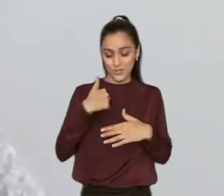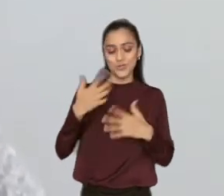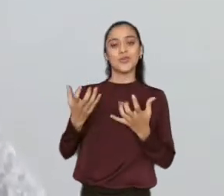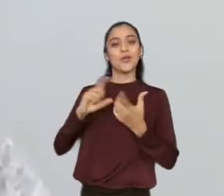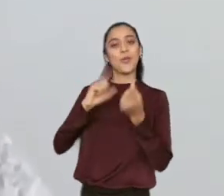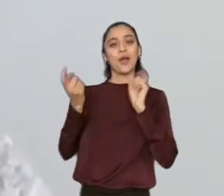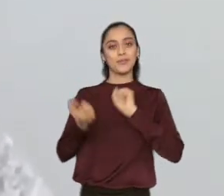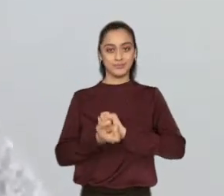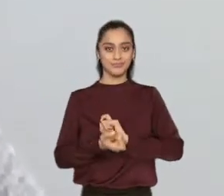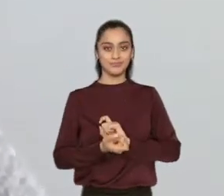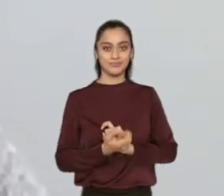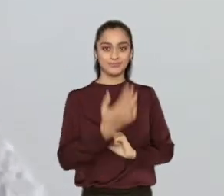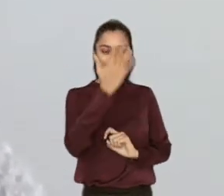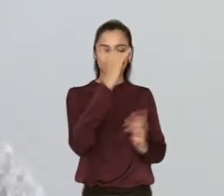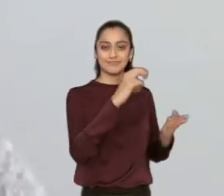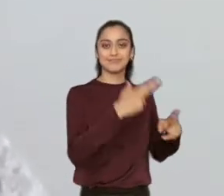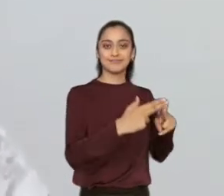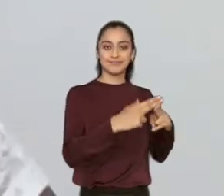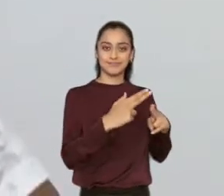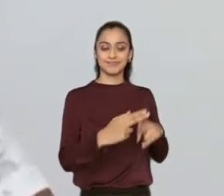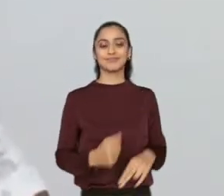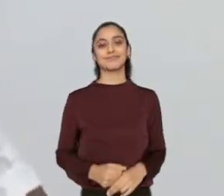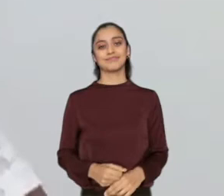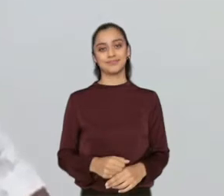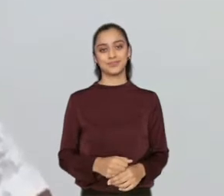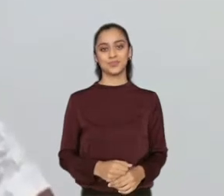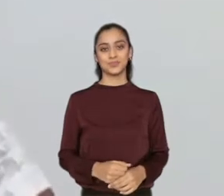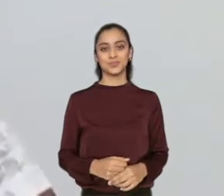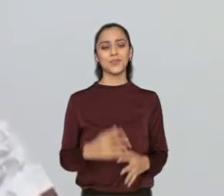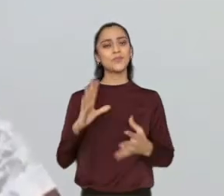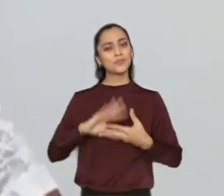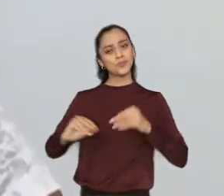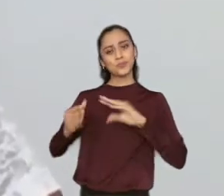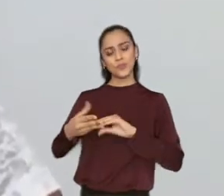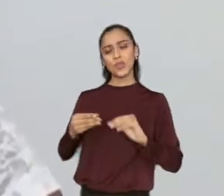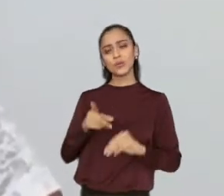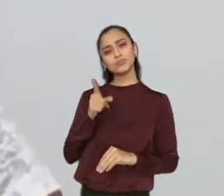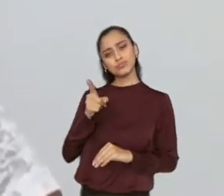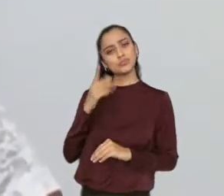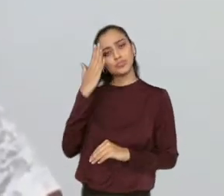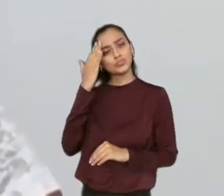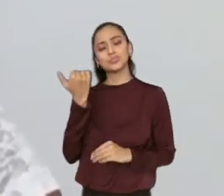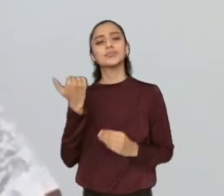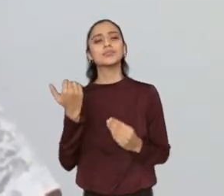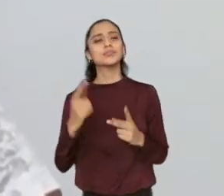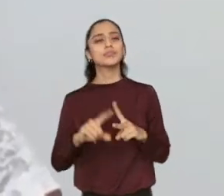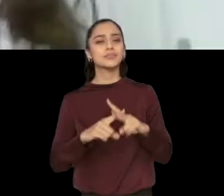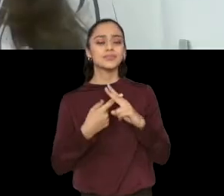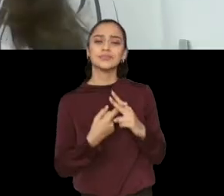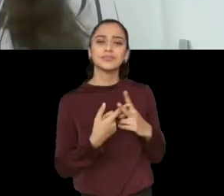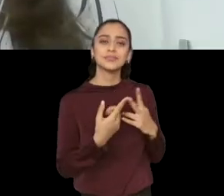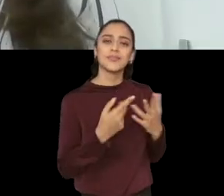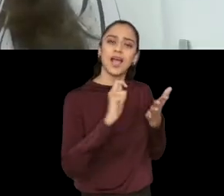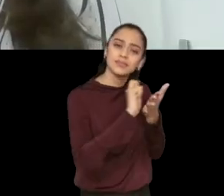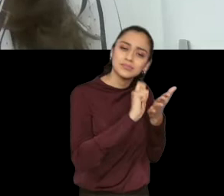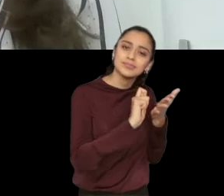llama Memoria de Alguien que Quiso Cambiar. Aide, cuéntame, ¿por qué tú empezaste? ¿Por qué empezaste tú